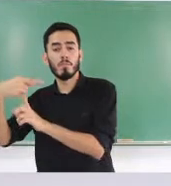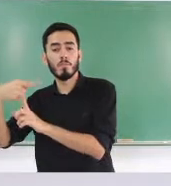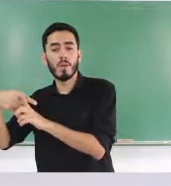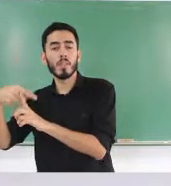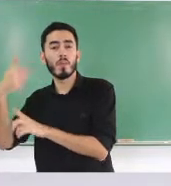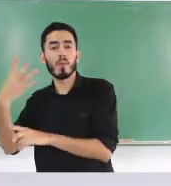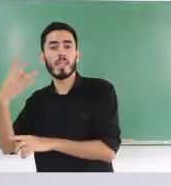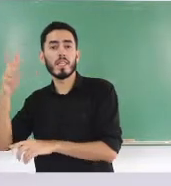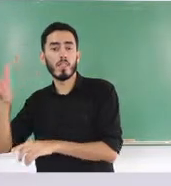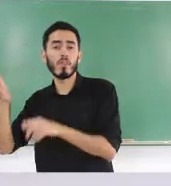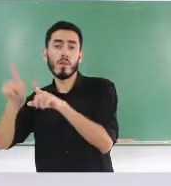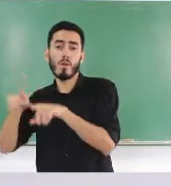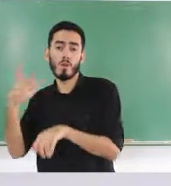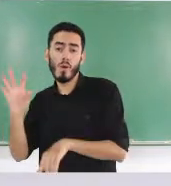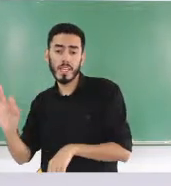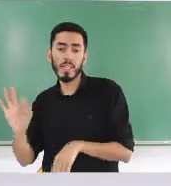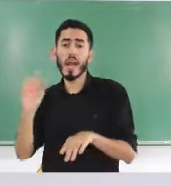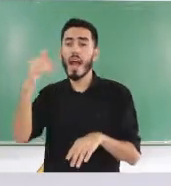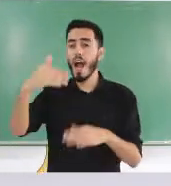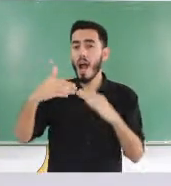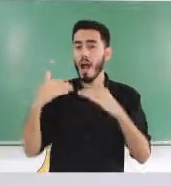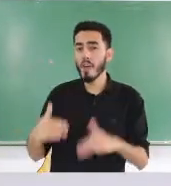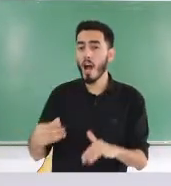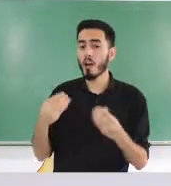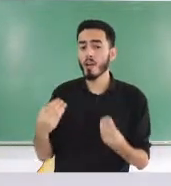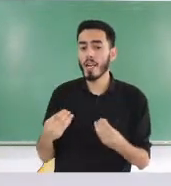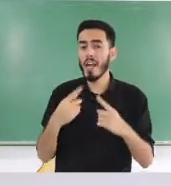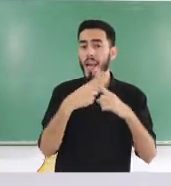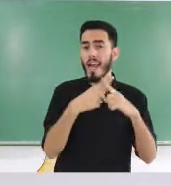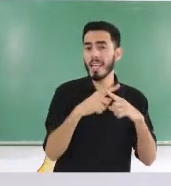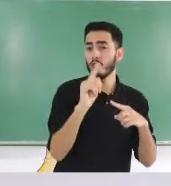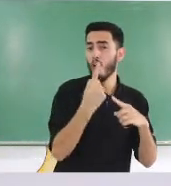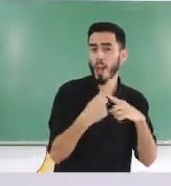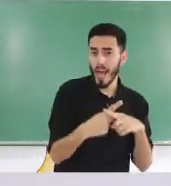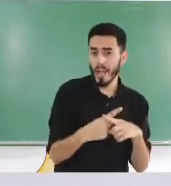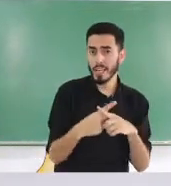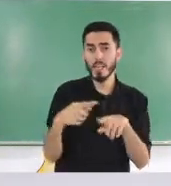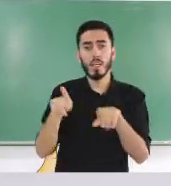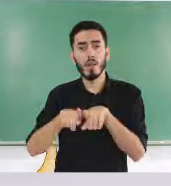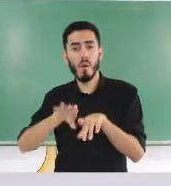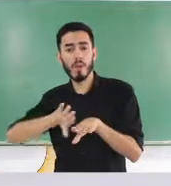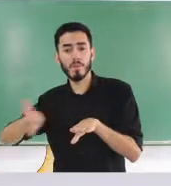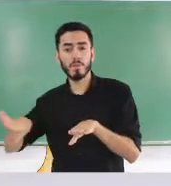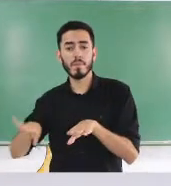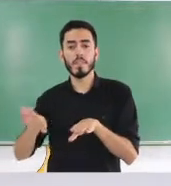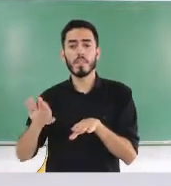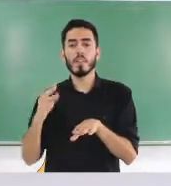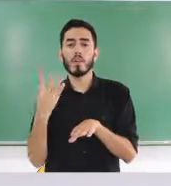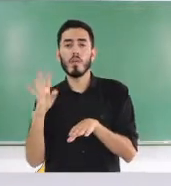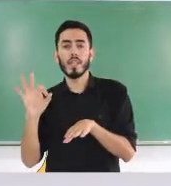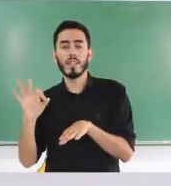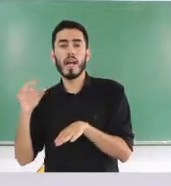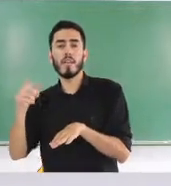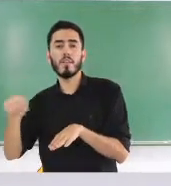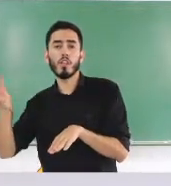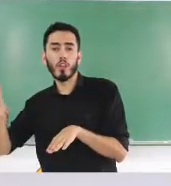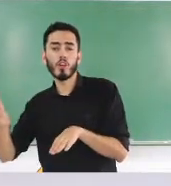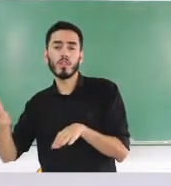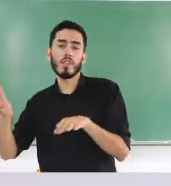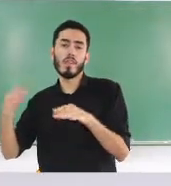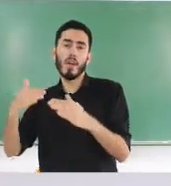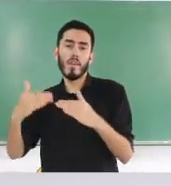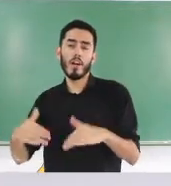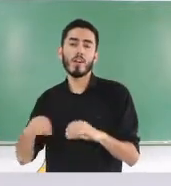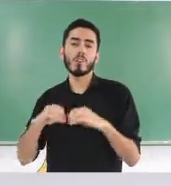40 dividido a 2, con lo que obtenemos que X es igual a 20. En este caso, lo que